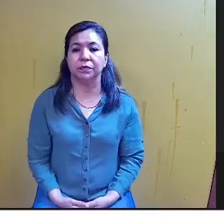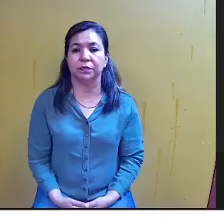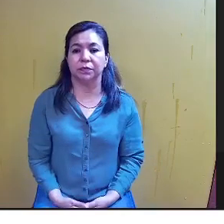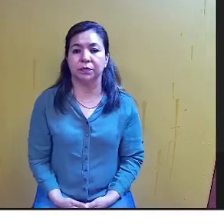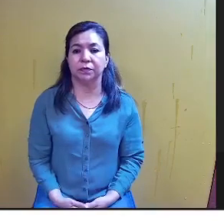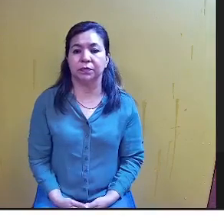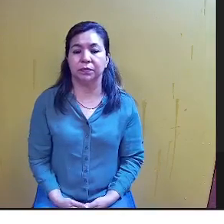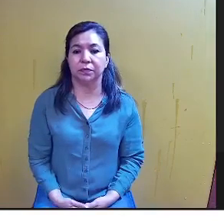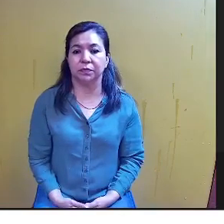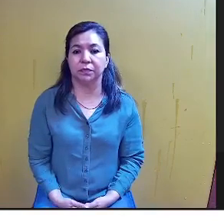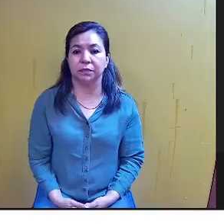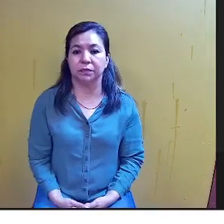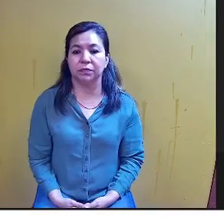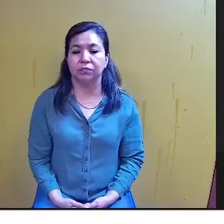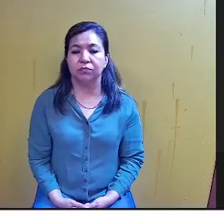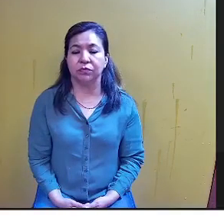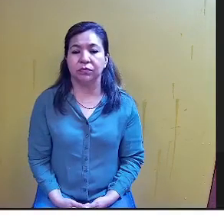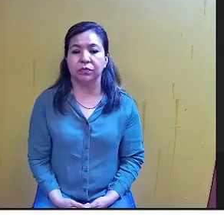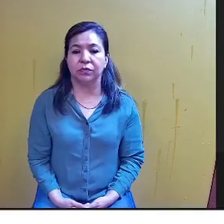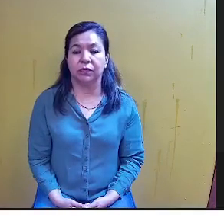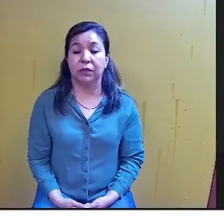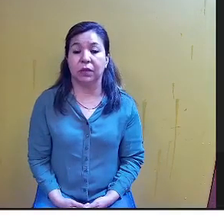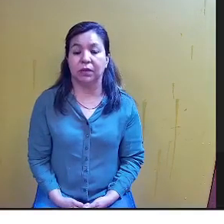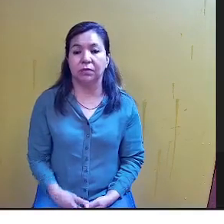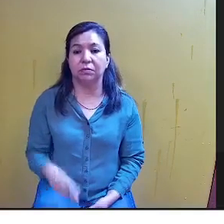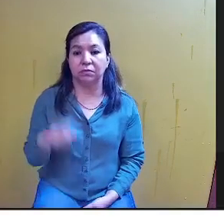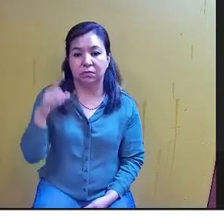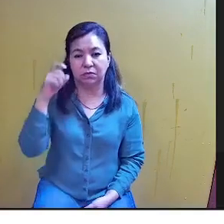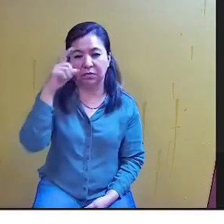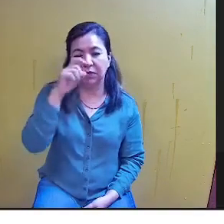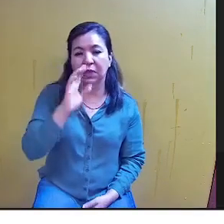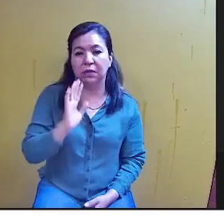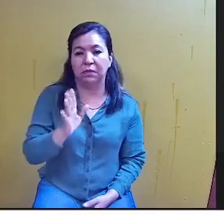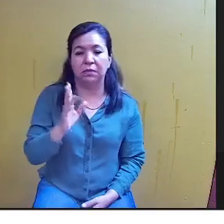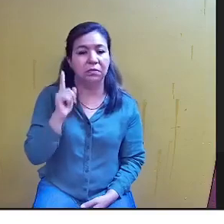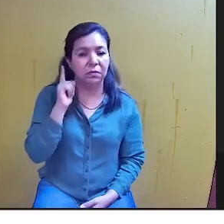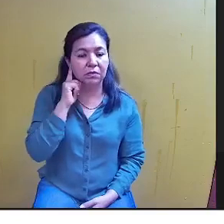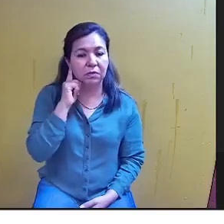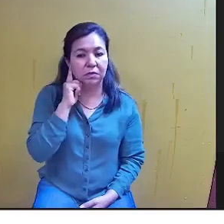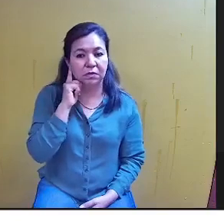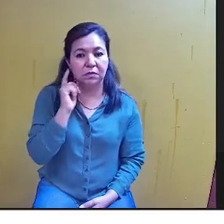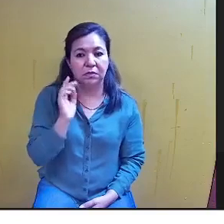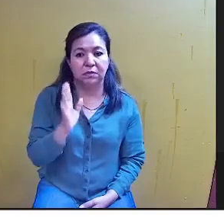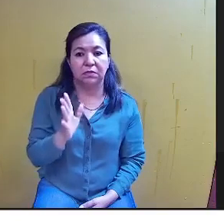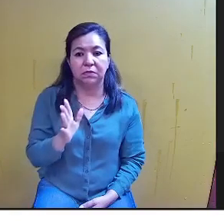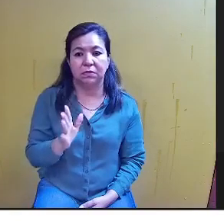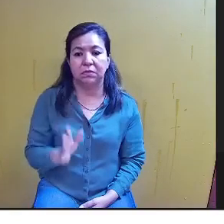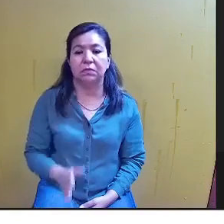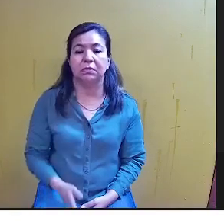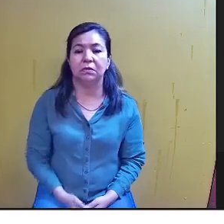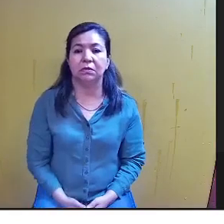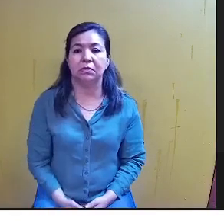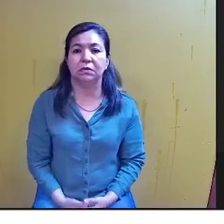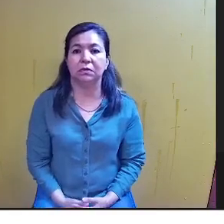Parece que tenemos problemas técnicos. Ya se escucha. De acuerdo.